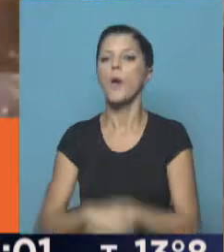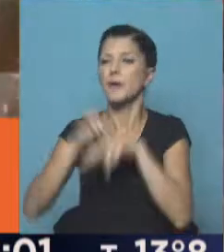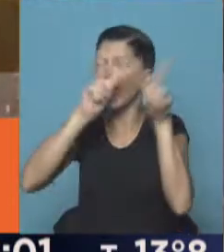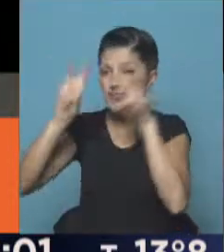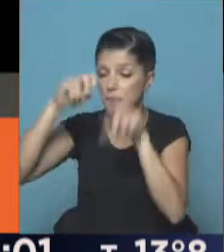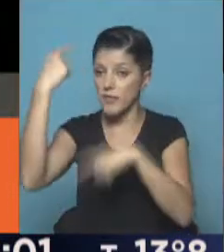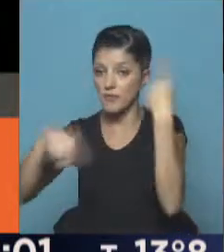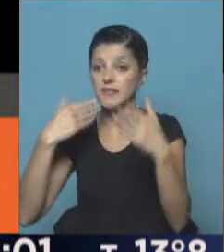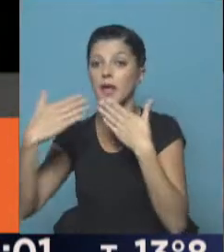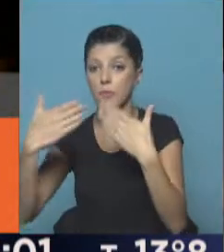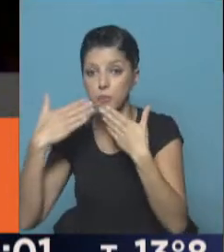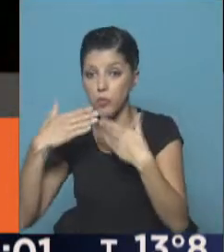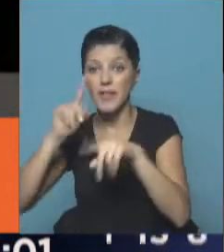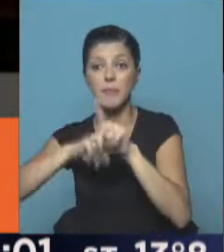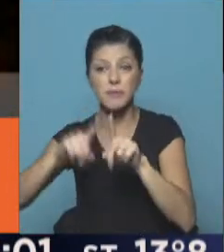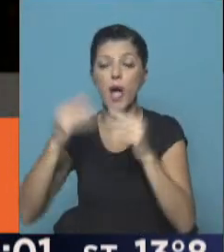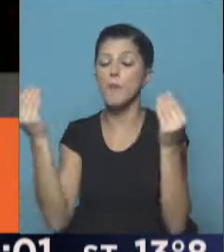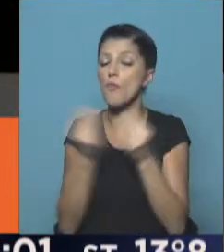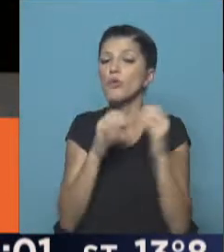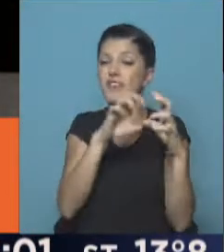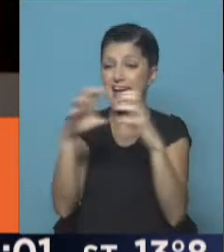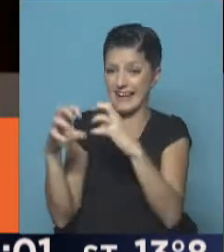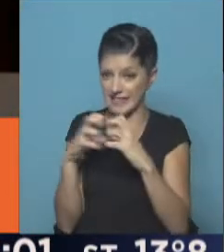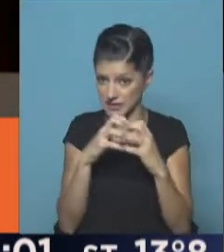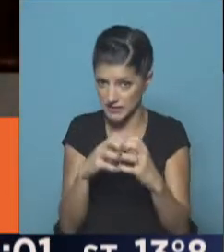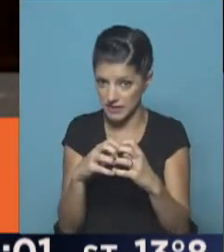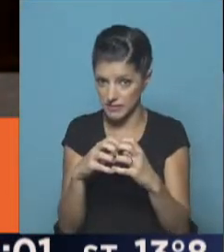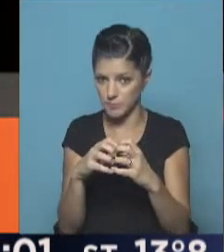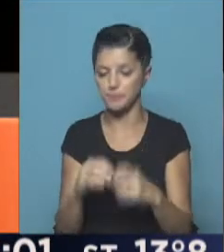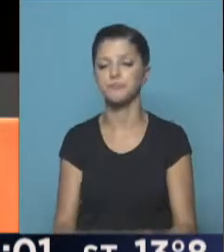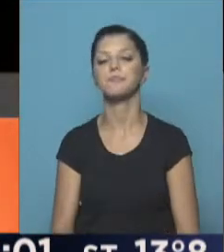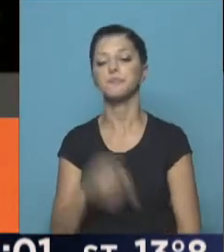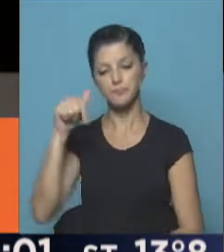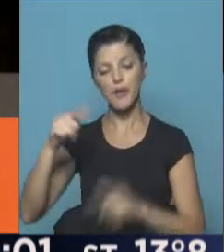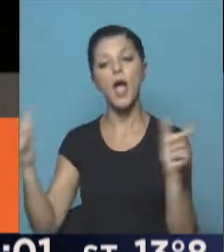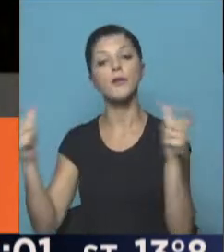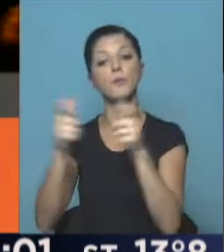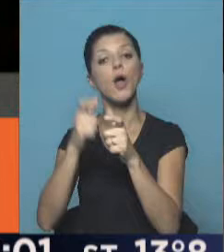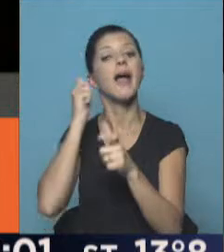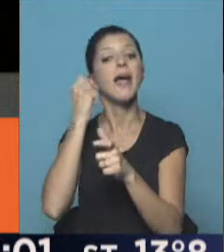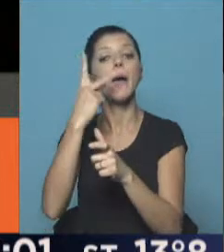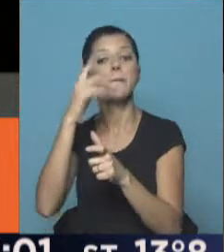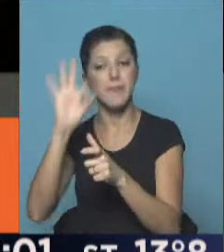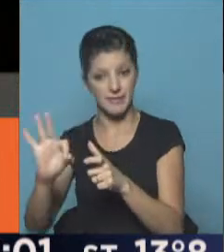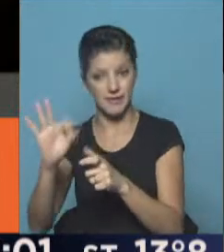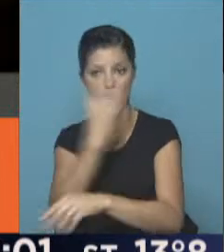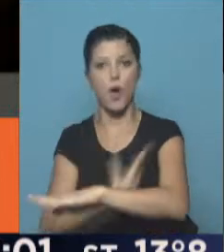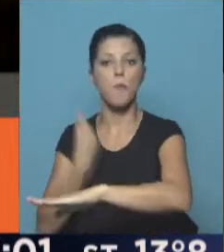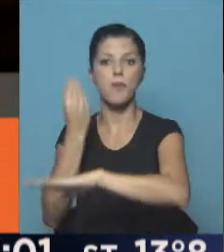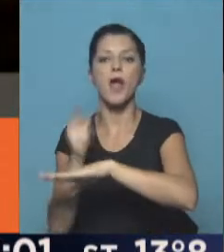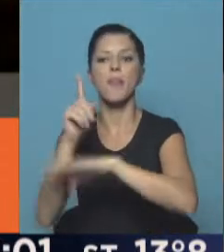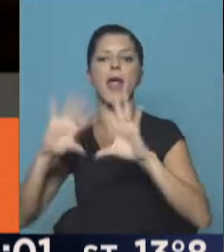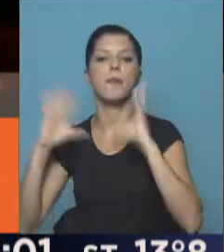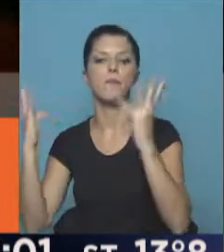misma vez y hay varias crisis simultáneas. Claro. Y justamente en el ámbito del G20, que es de la gobernanza mundial, no se puede